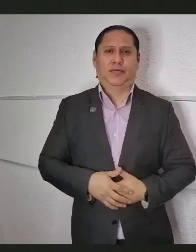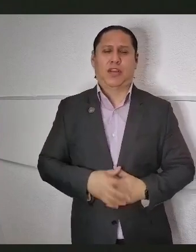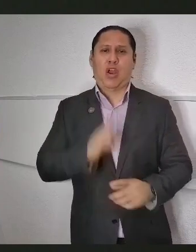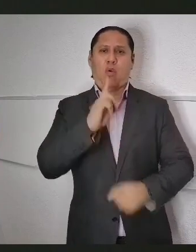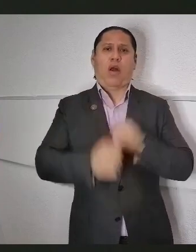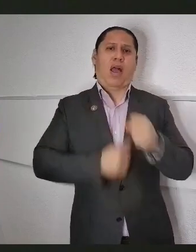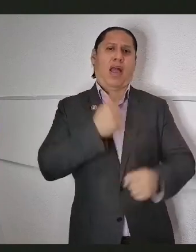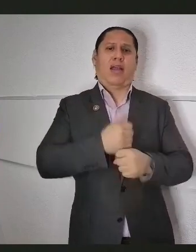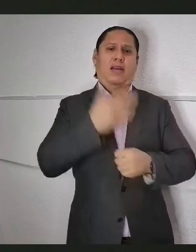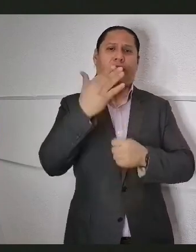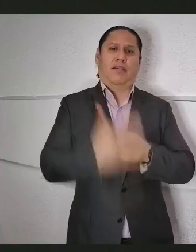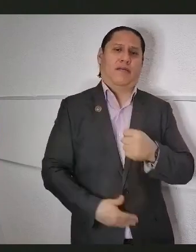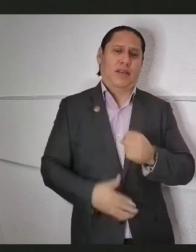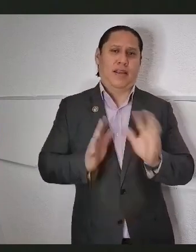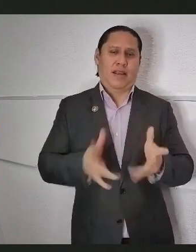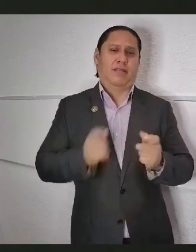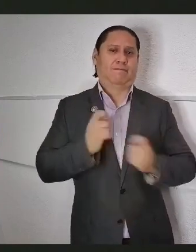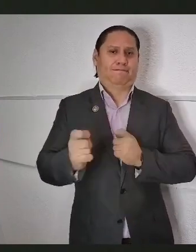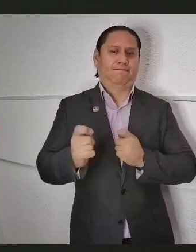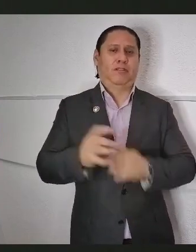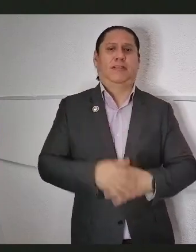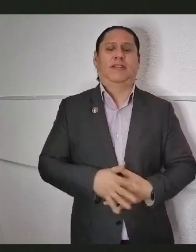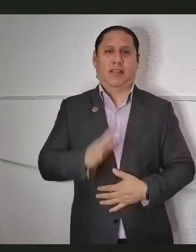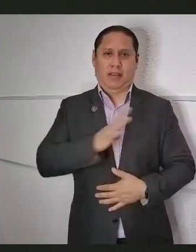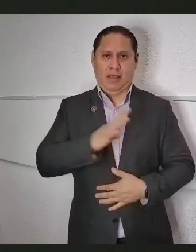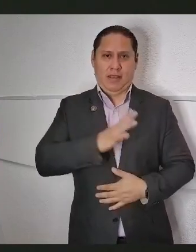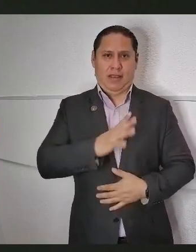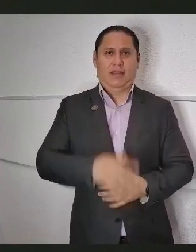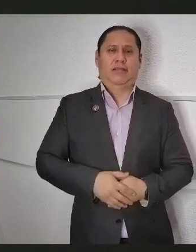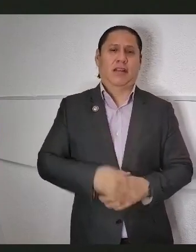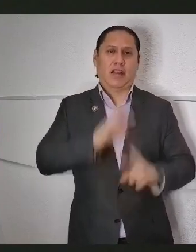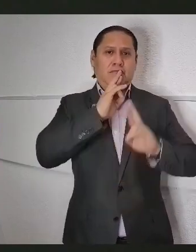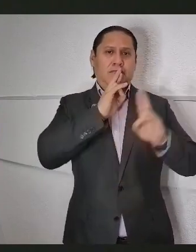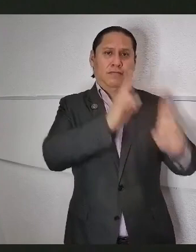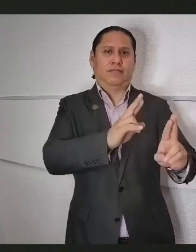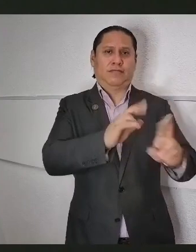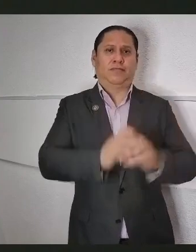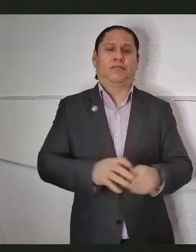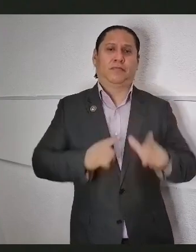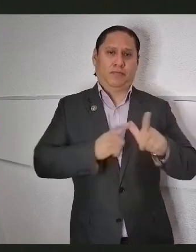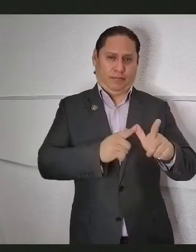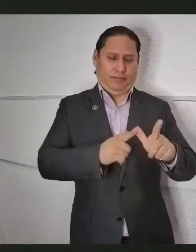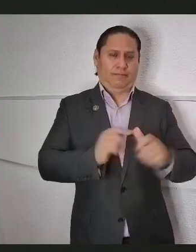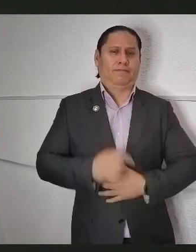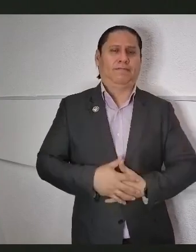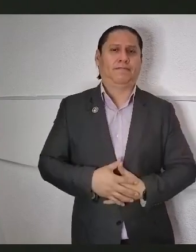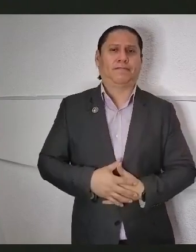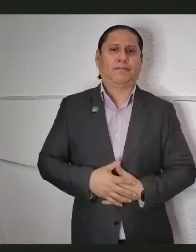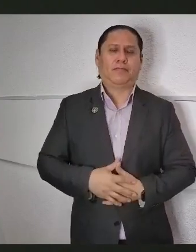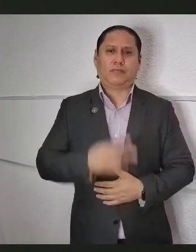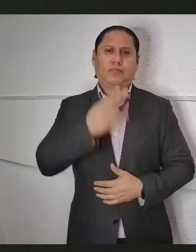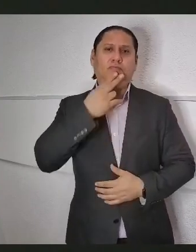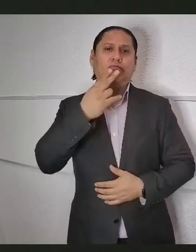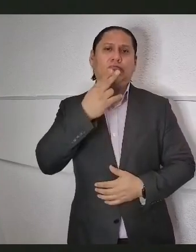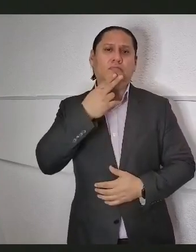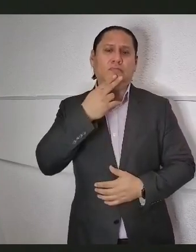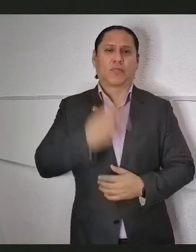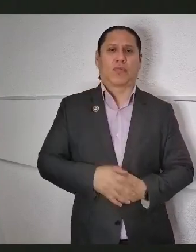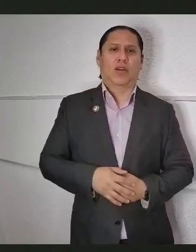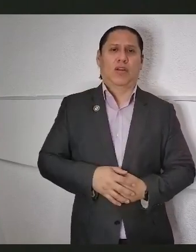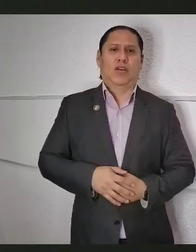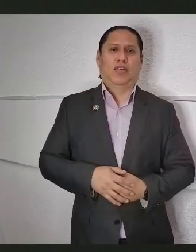de conclusión del operativo, obteniendo como principales respuestas las siguientes: el uso y el tipo